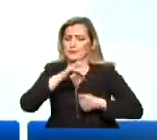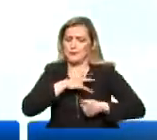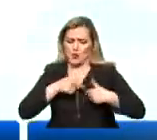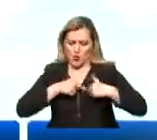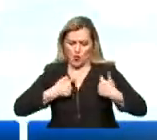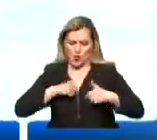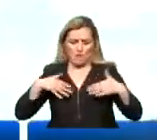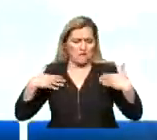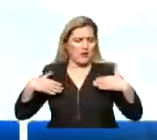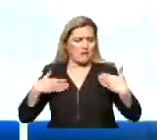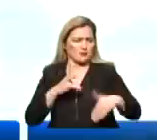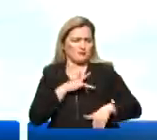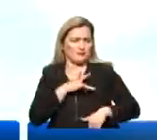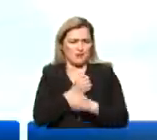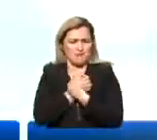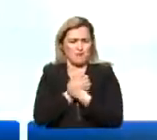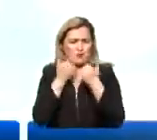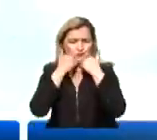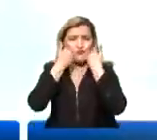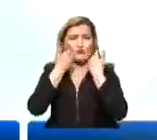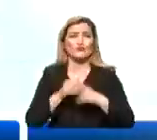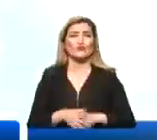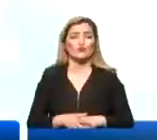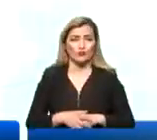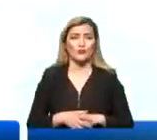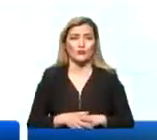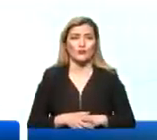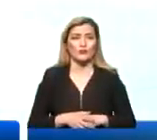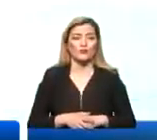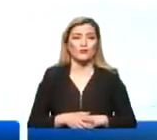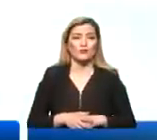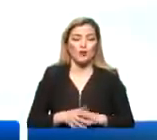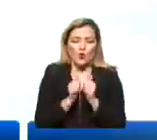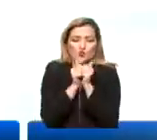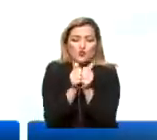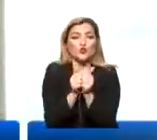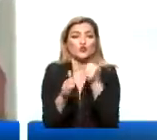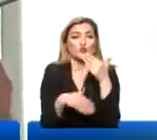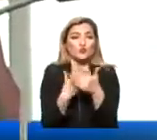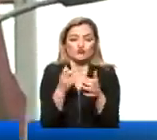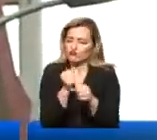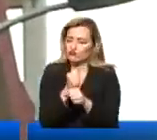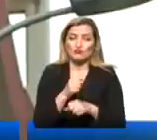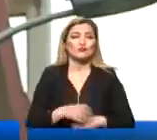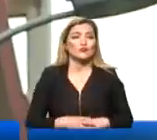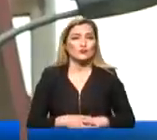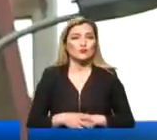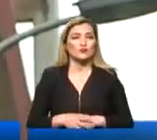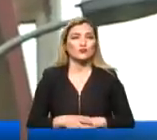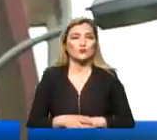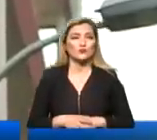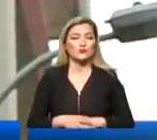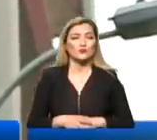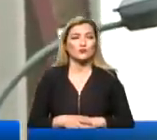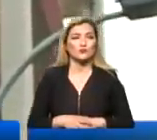El sentimiento es siempre de amor, de cariño, y esto es lo que tenemos que hacer: unirnos todos y hacer esto. Tenemos que ayudar